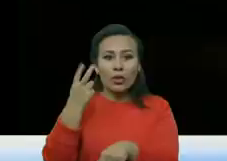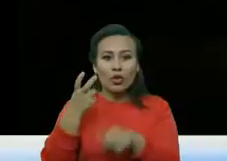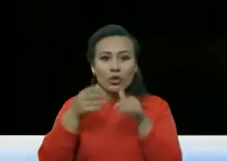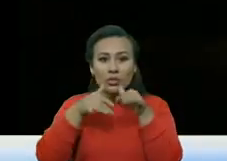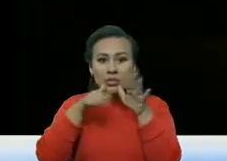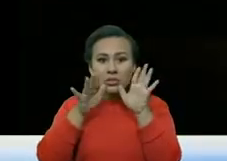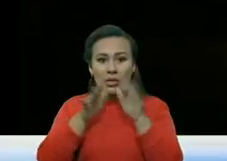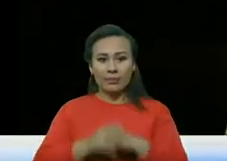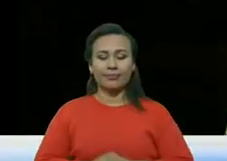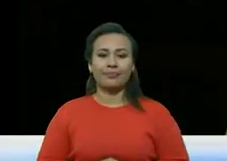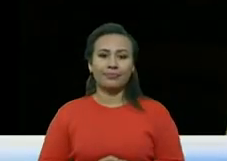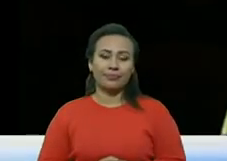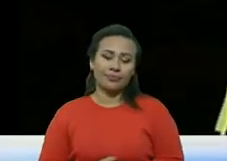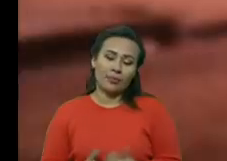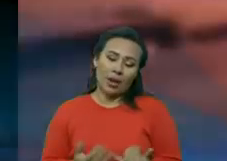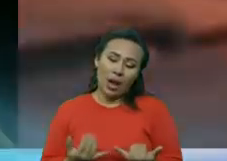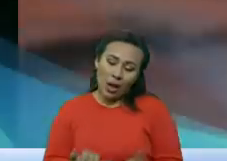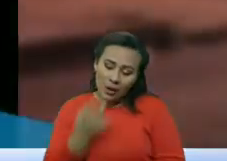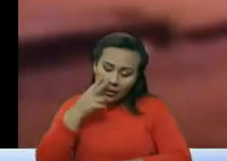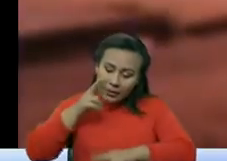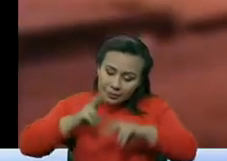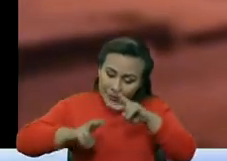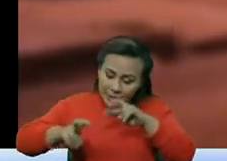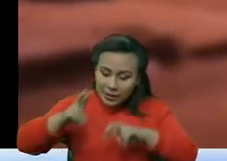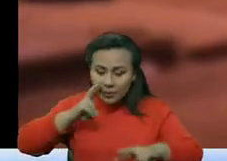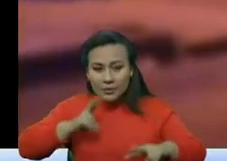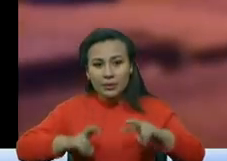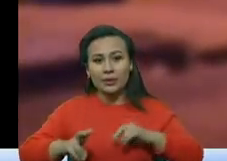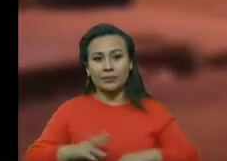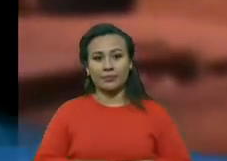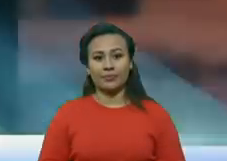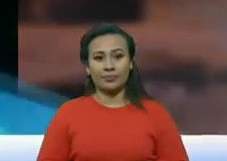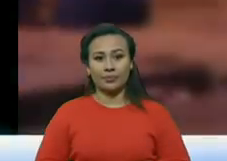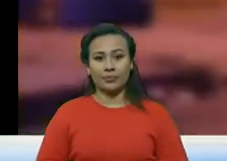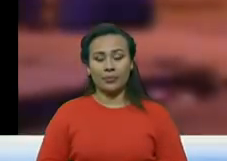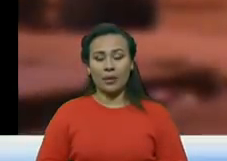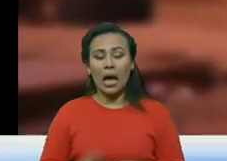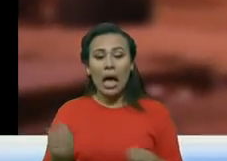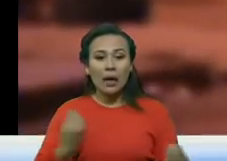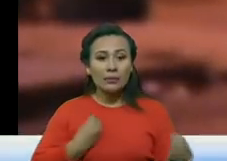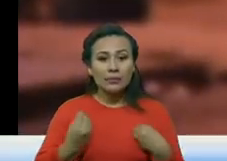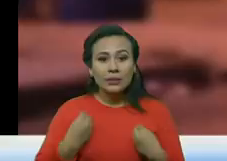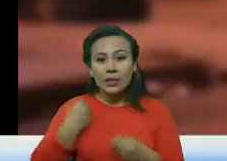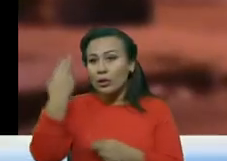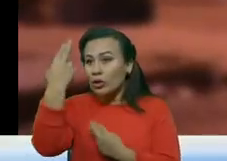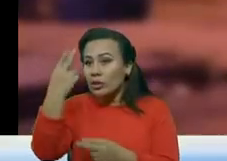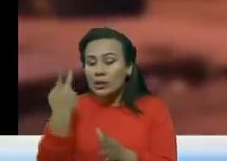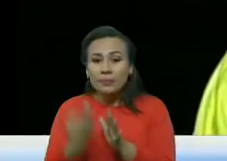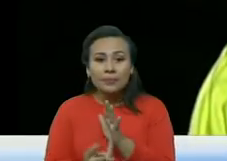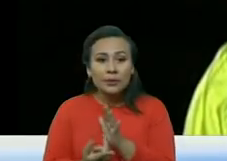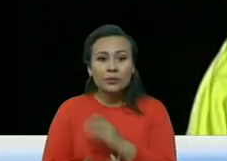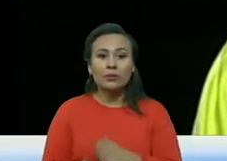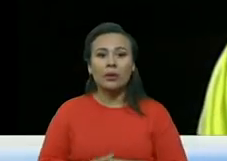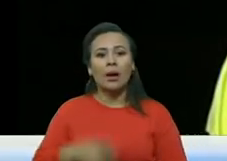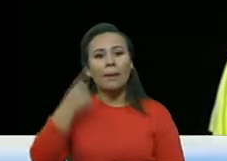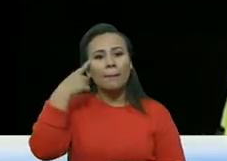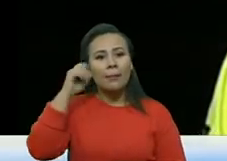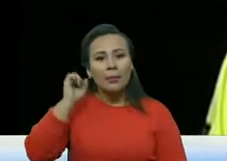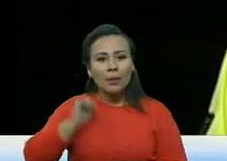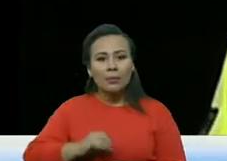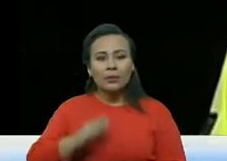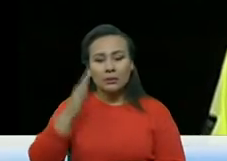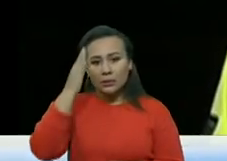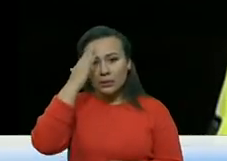diciembre. Estamos haciendo las respectivas investigaciones, el levantamiento de información correspondiente para poder determinar